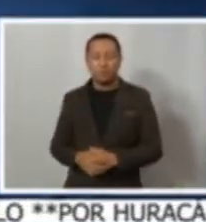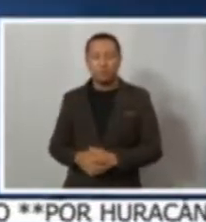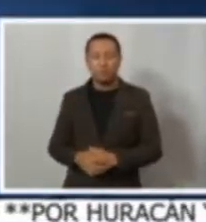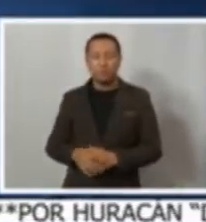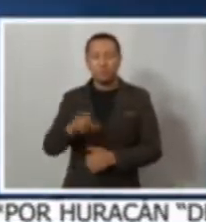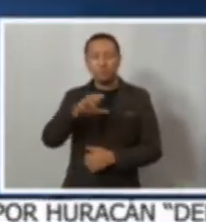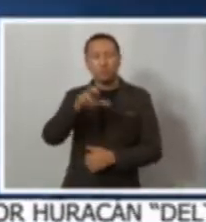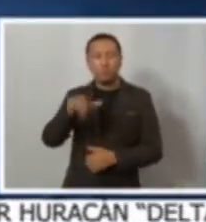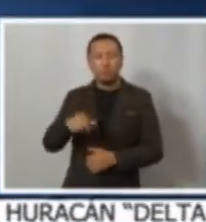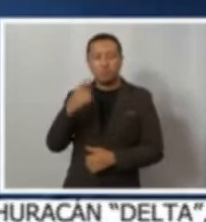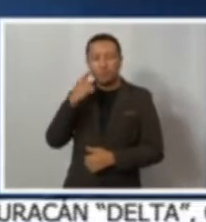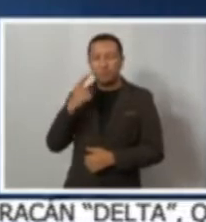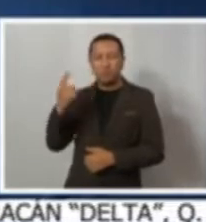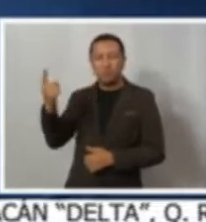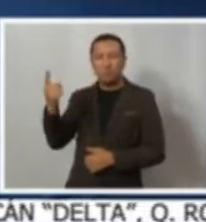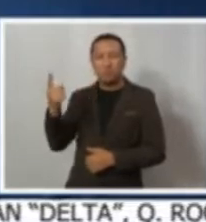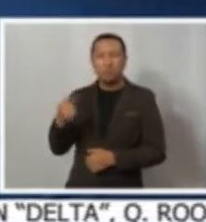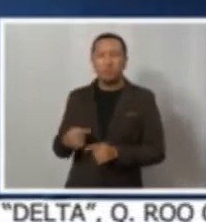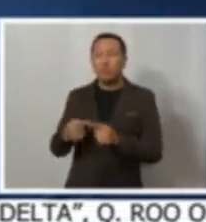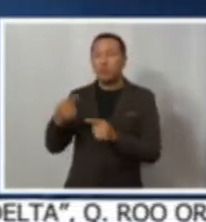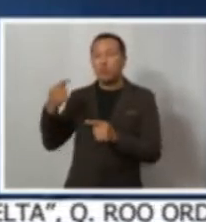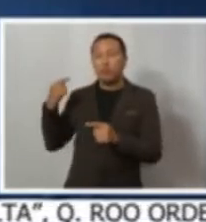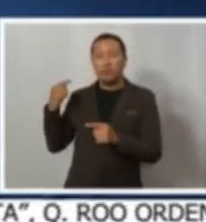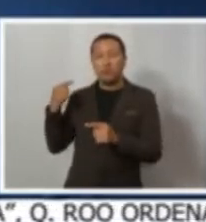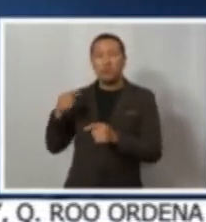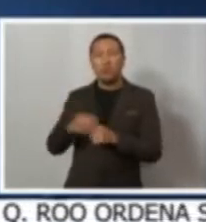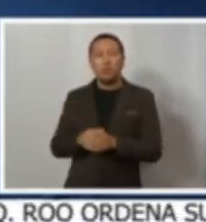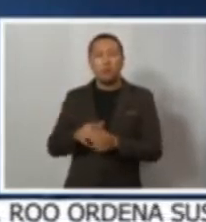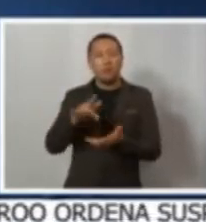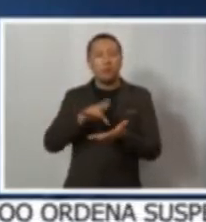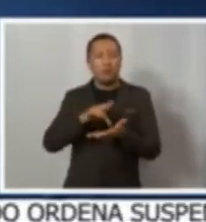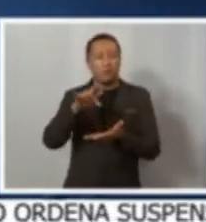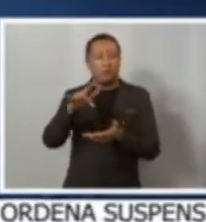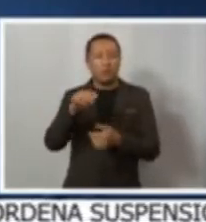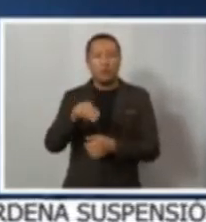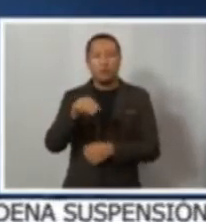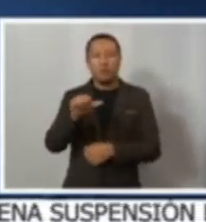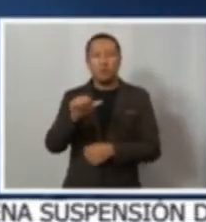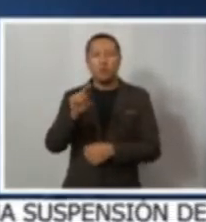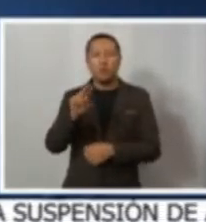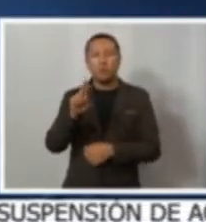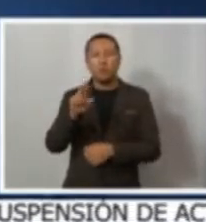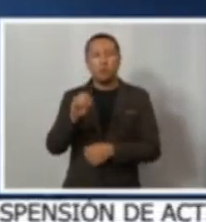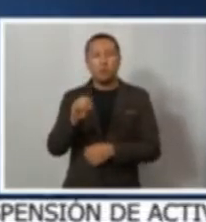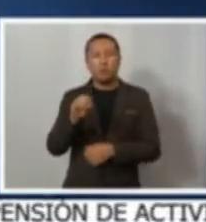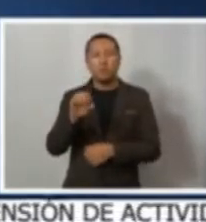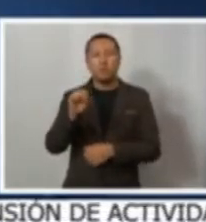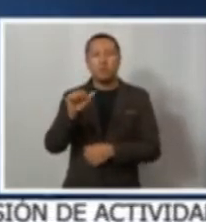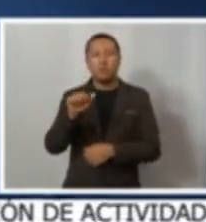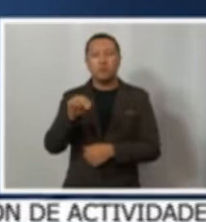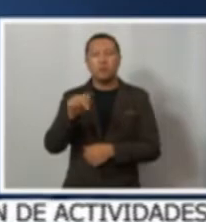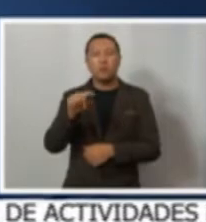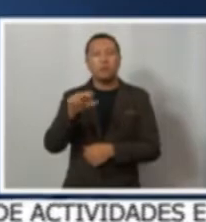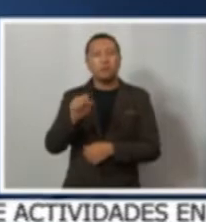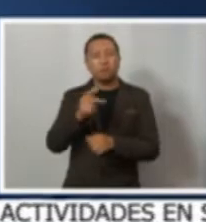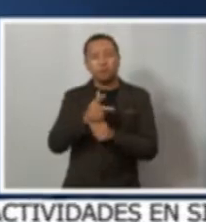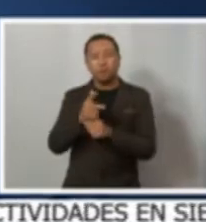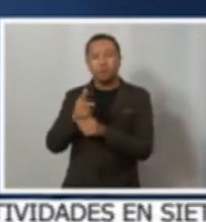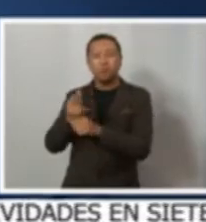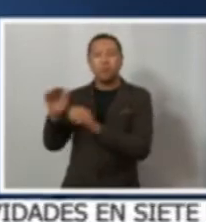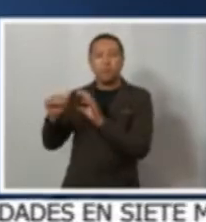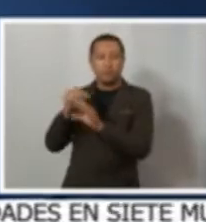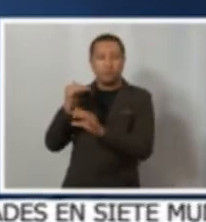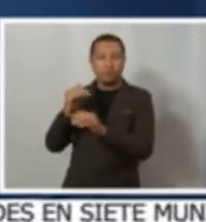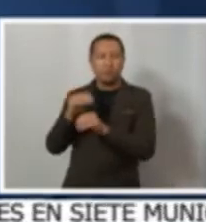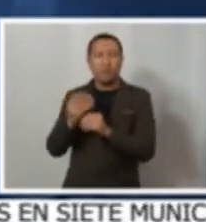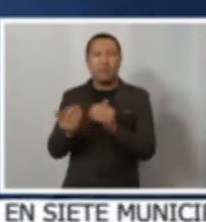Cancún de hace unos momentos, gracias mi querido Mauro Santos por estos videos que nos proporcionas, de las 7 de la